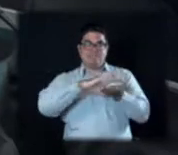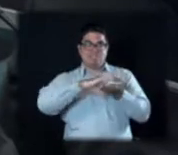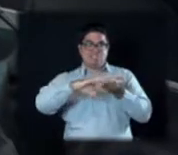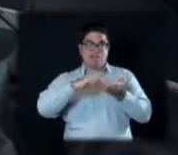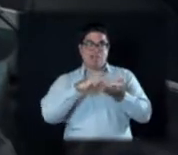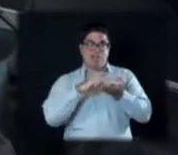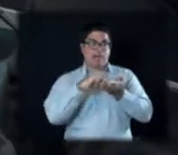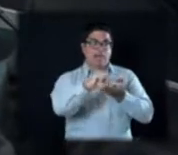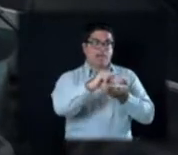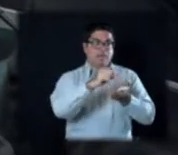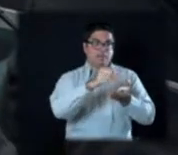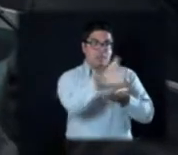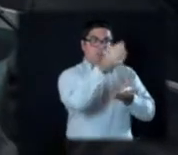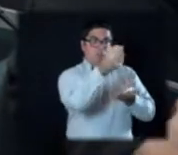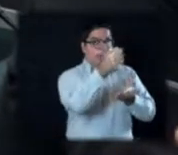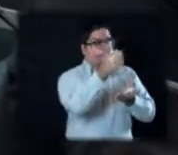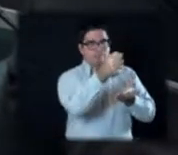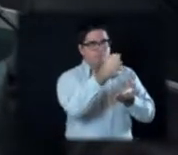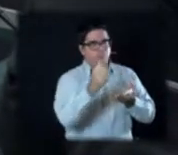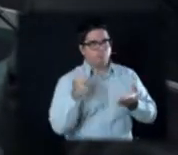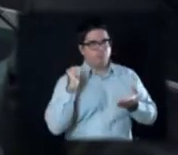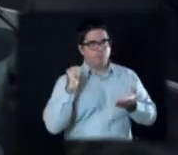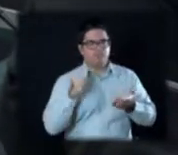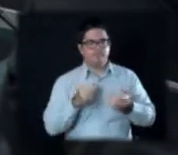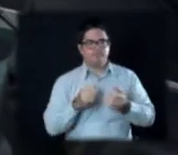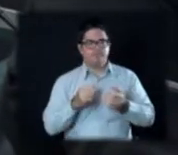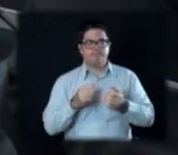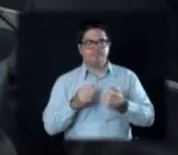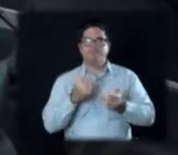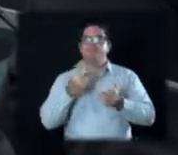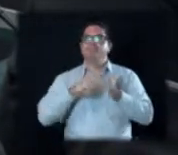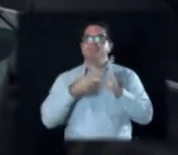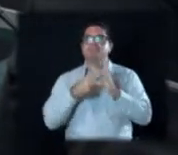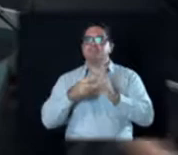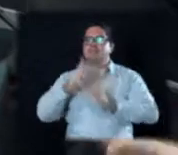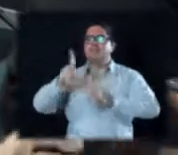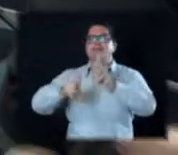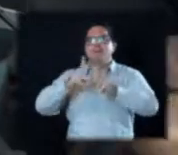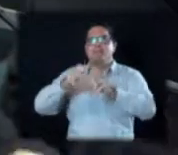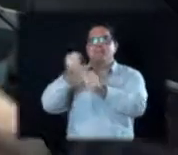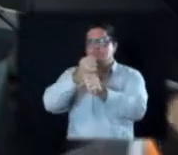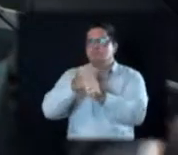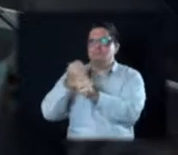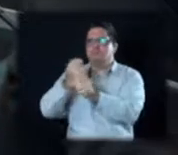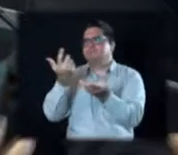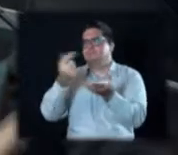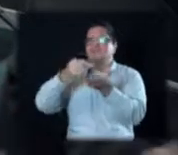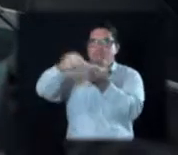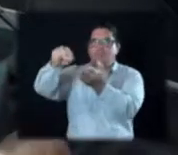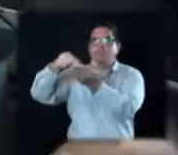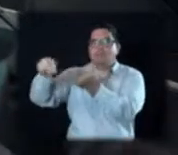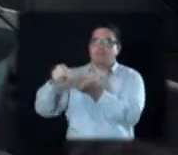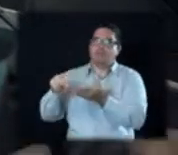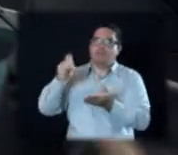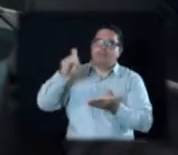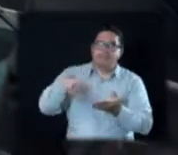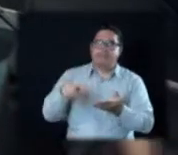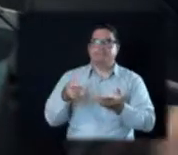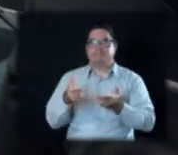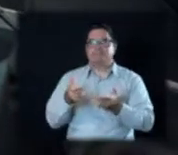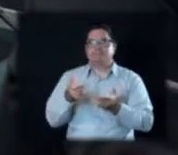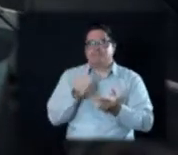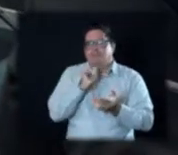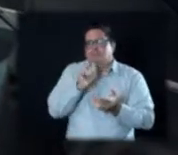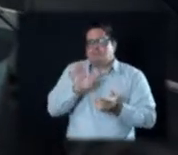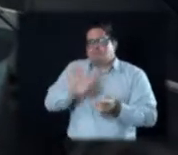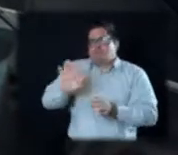cheque se emita. Así que permite que esa cuenta se sobregire porque los empleados tienen que recibir su pago y no es, entre